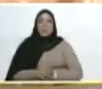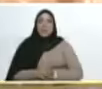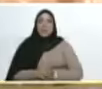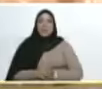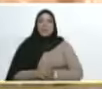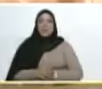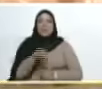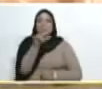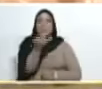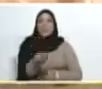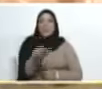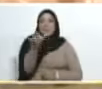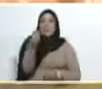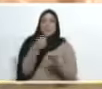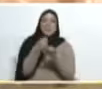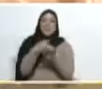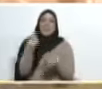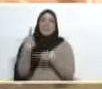Así que